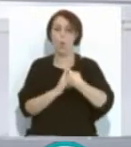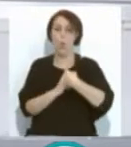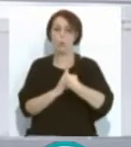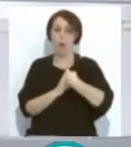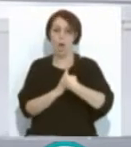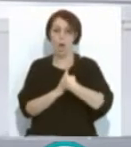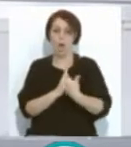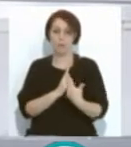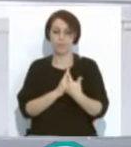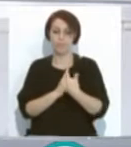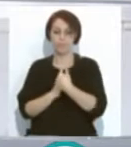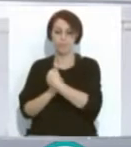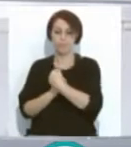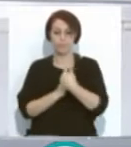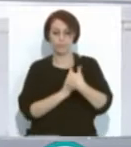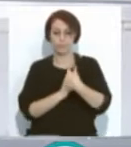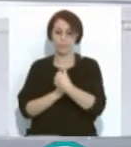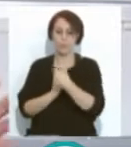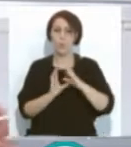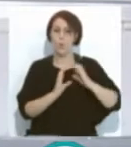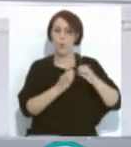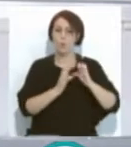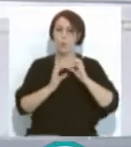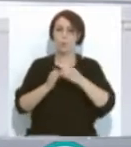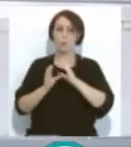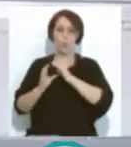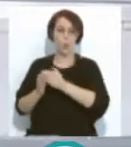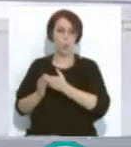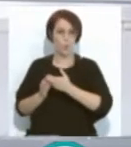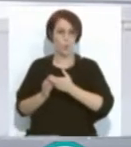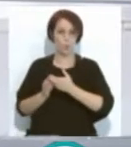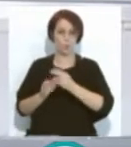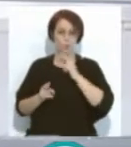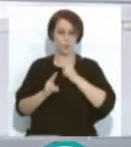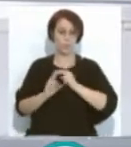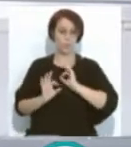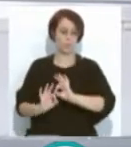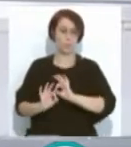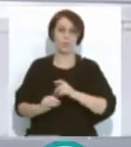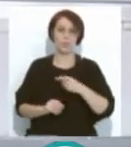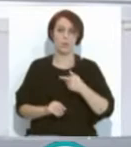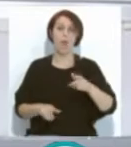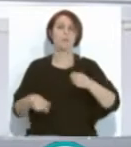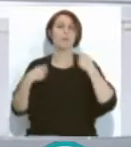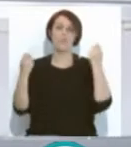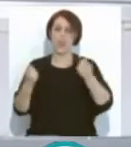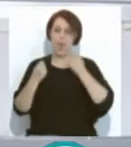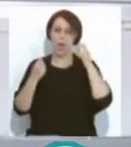van situando. Este es el grupo de los tal, este es el grupo de los... Y después, ¡boom!, ahí salen